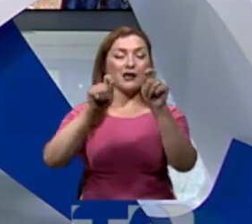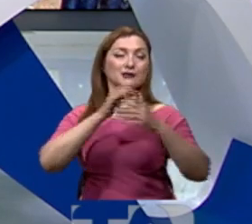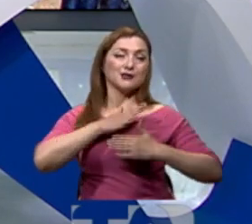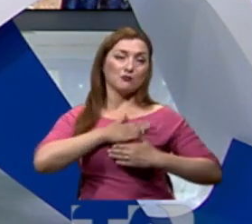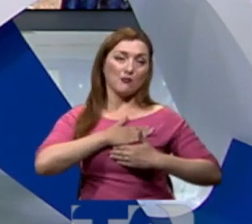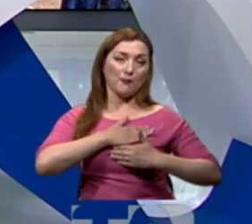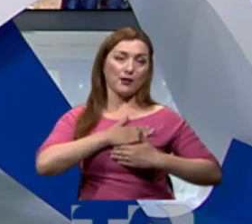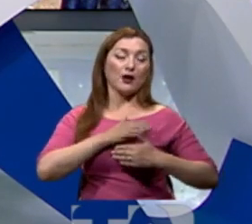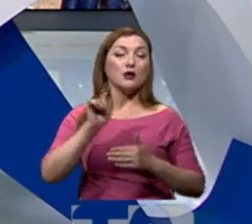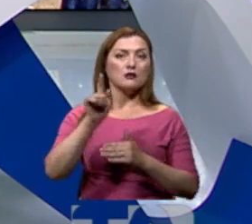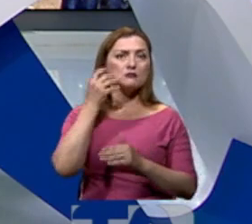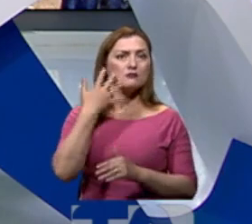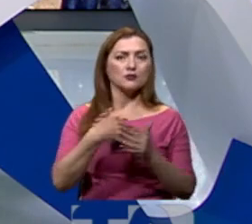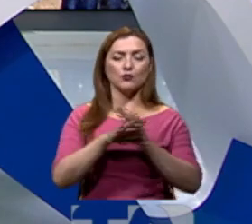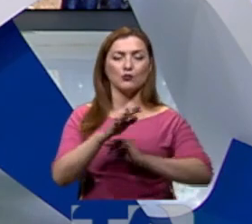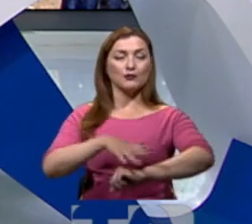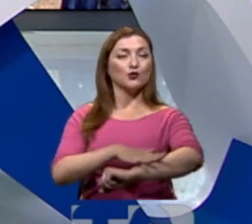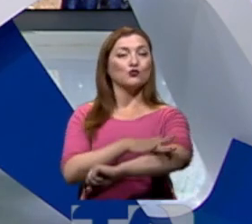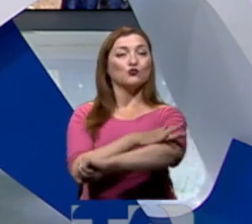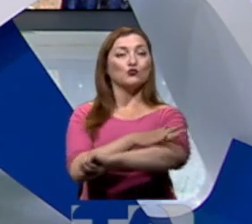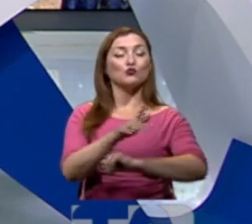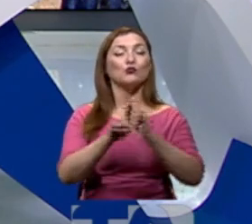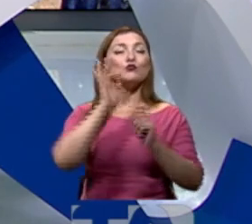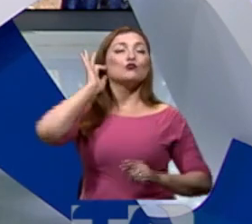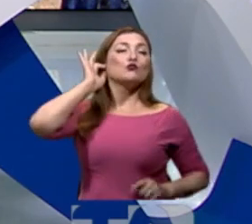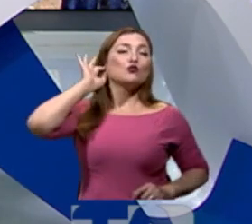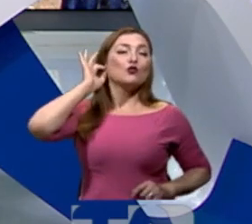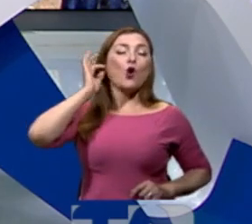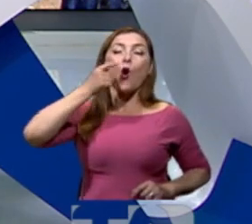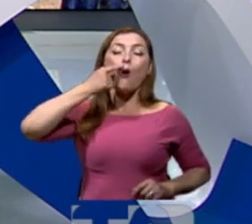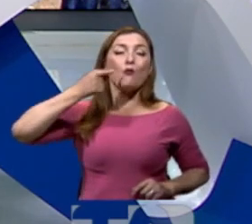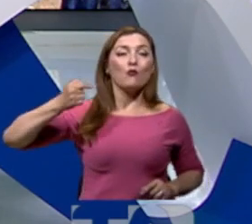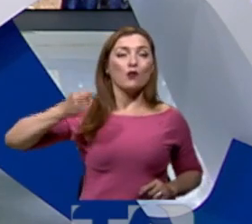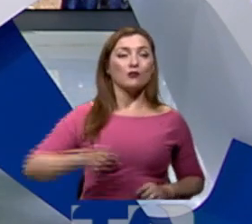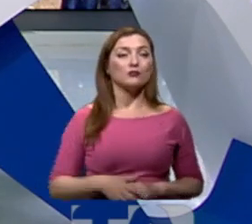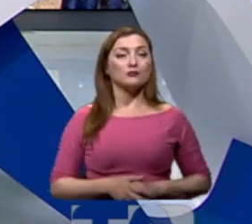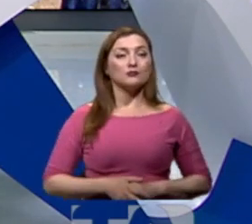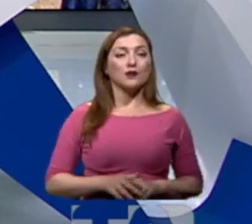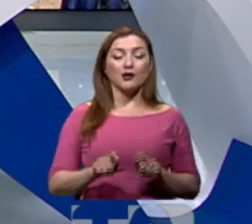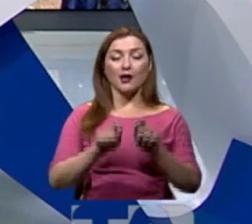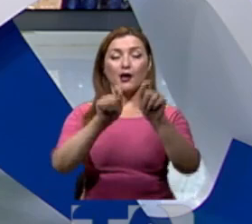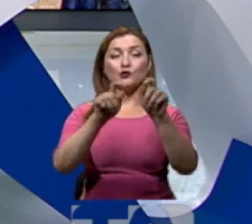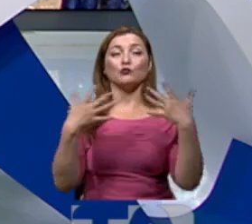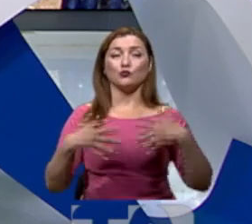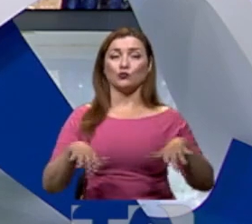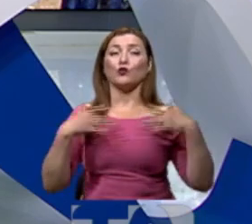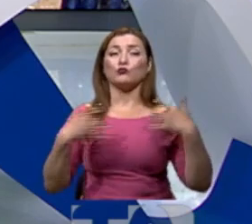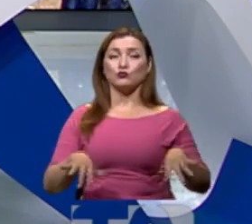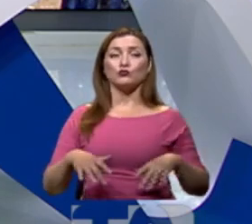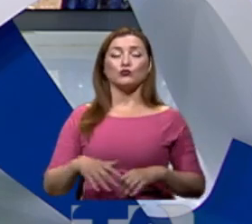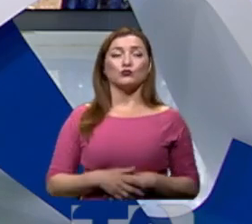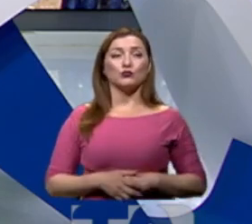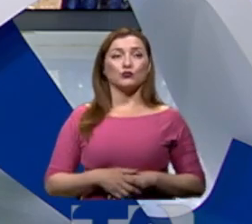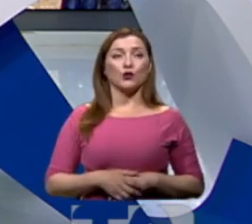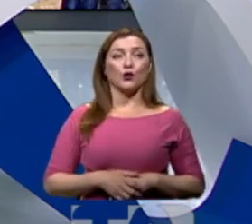así que es una fecha sin duda para sensibilizar a todas aquellas mujeres también y hombres, porque el cáncer de mama puede estar también presente. Es